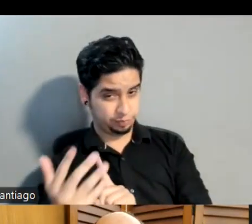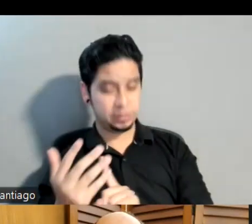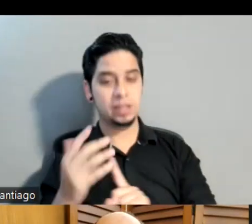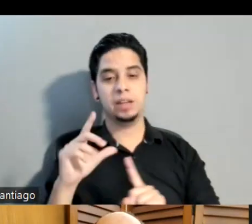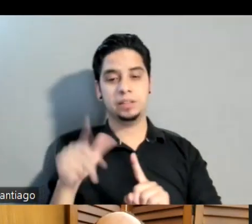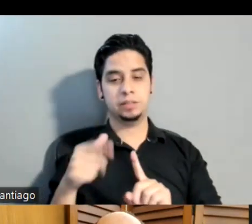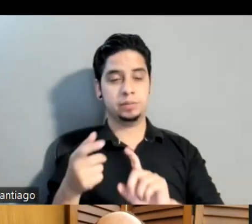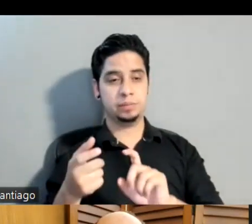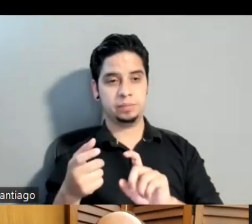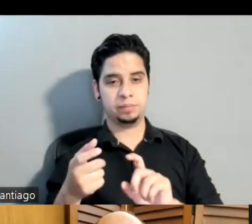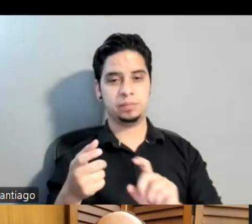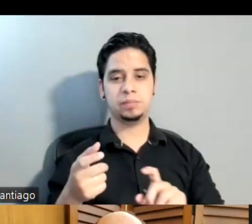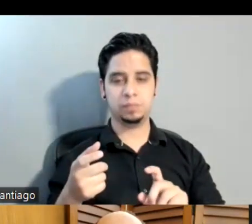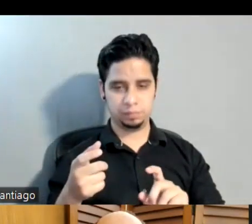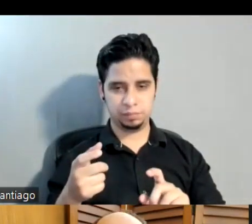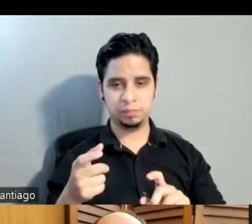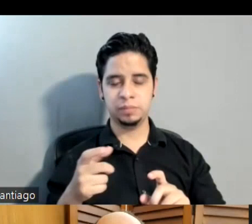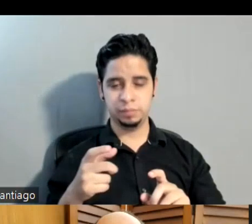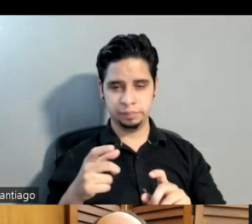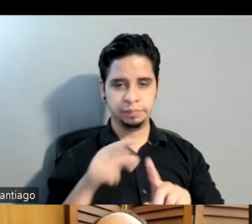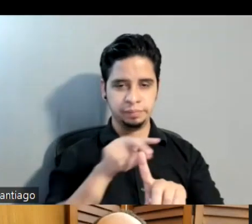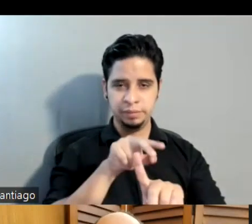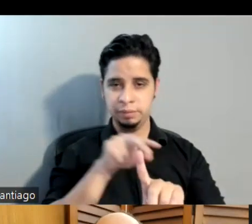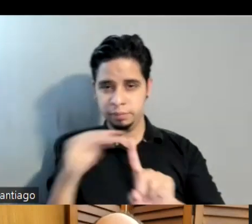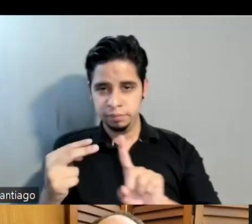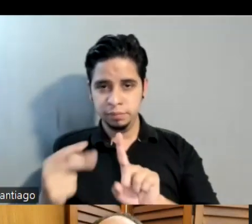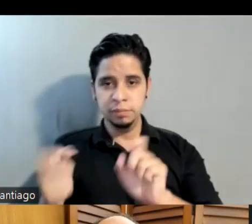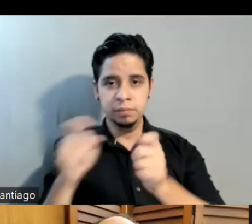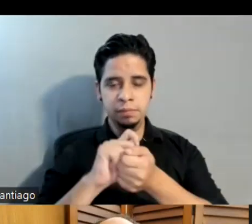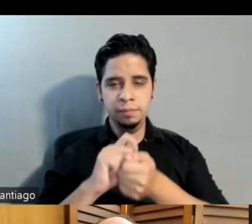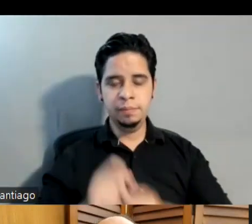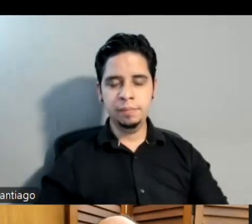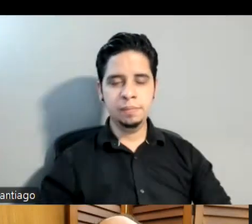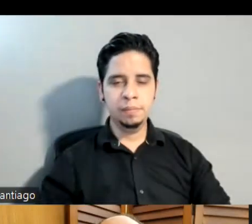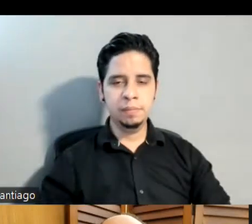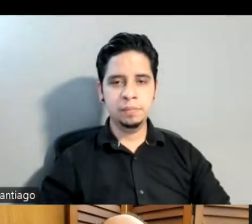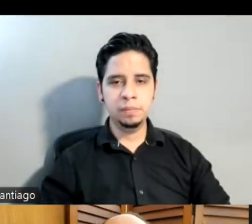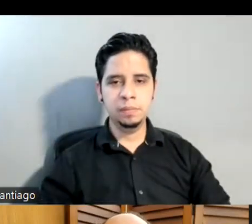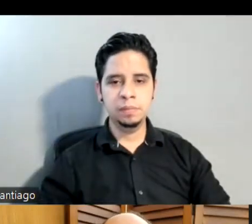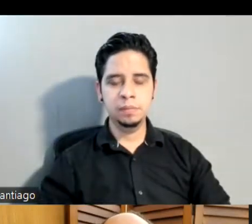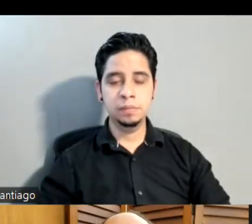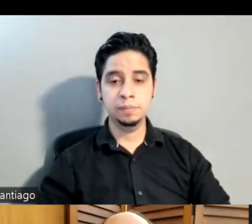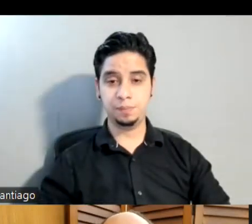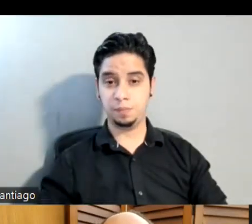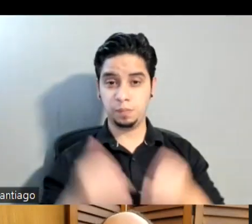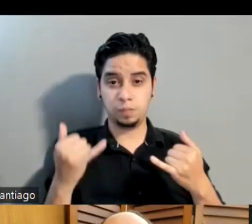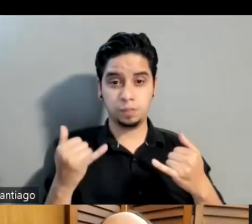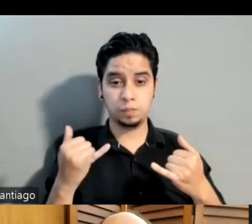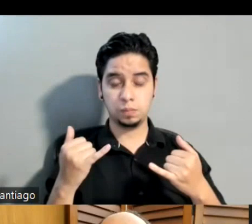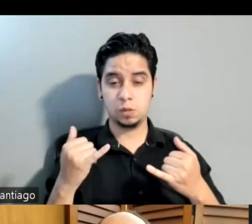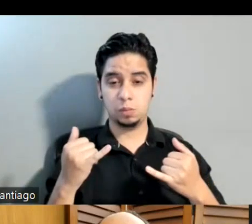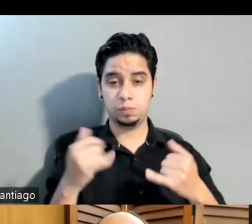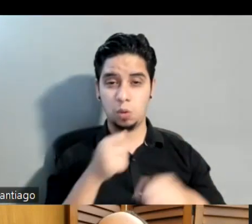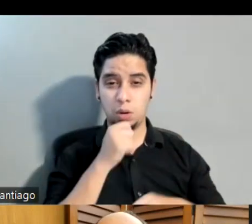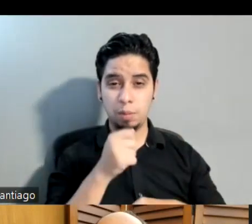al perspectiva. Lo cambió de perspectiva, lo cambió. Okay. Entonces ahora es un reportero que quedó impactado con